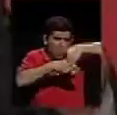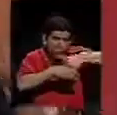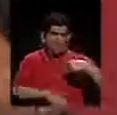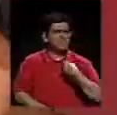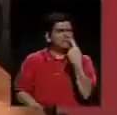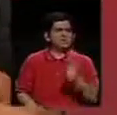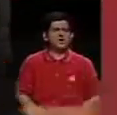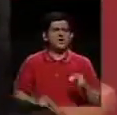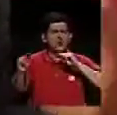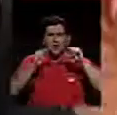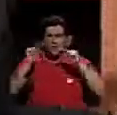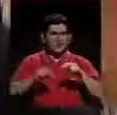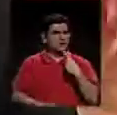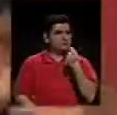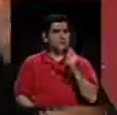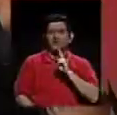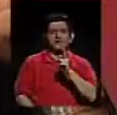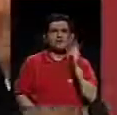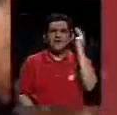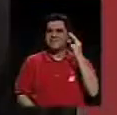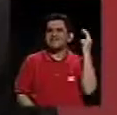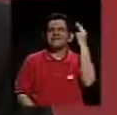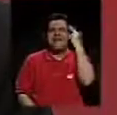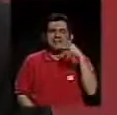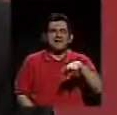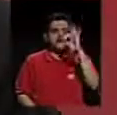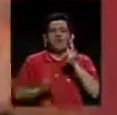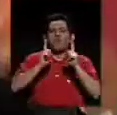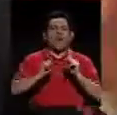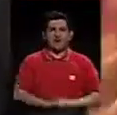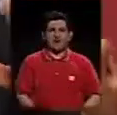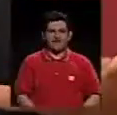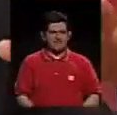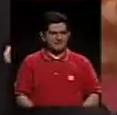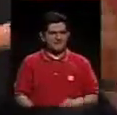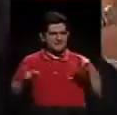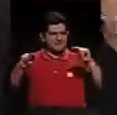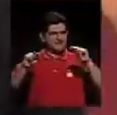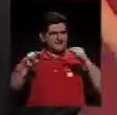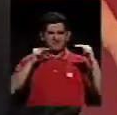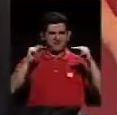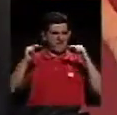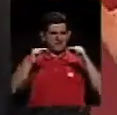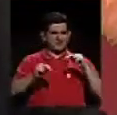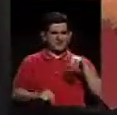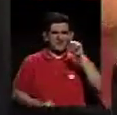yo digo clima de negocios, yo no digo cuál es la verdadera razón por la cual se elige. Clima de negocios no es más que una fórmula,